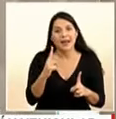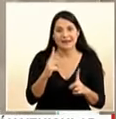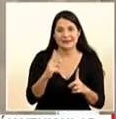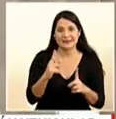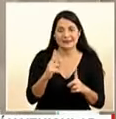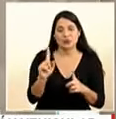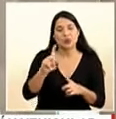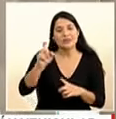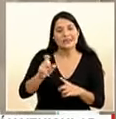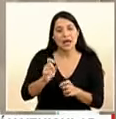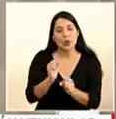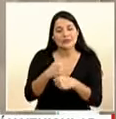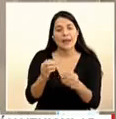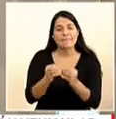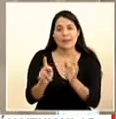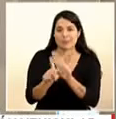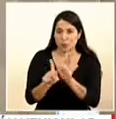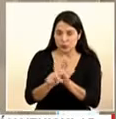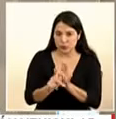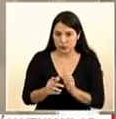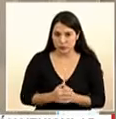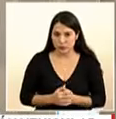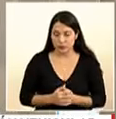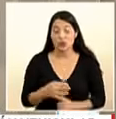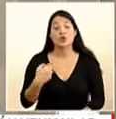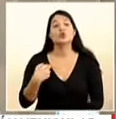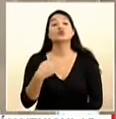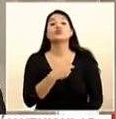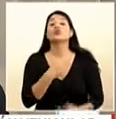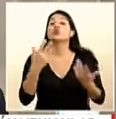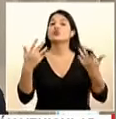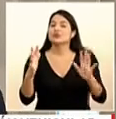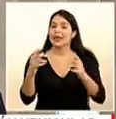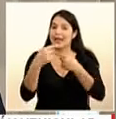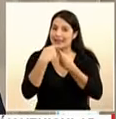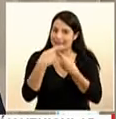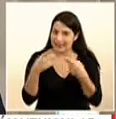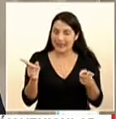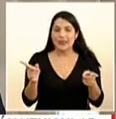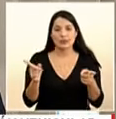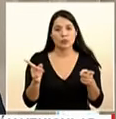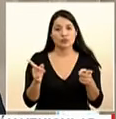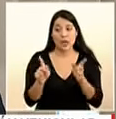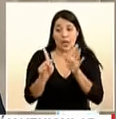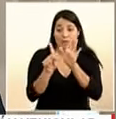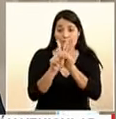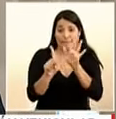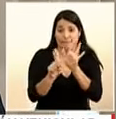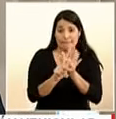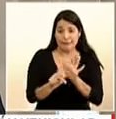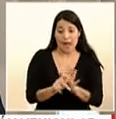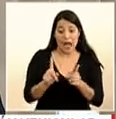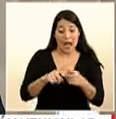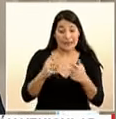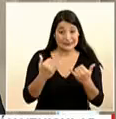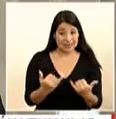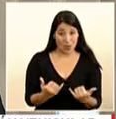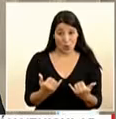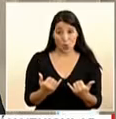bueno yo hemos indicado las restricciones que estamos manejando hasta el día de hoy se van a mantener después de semana santa